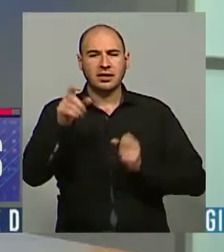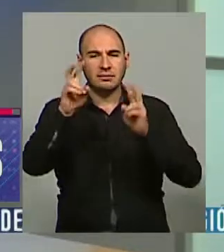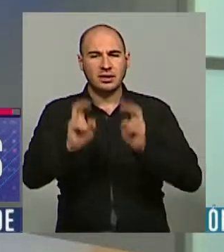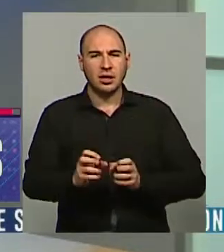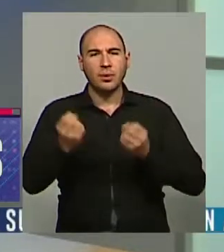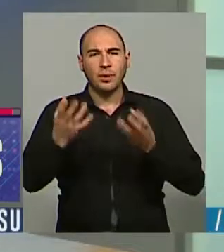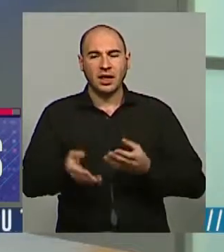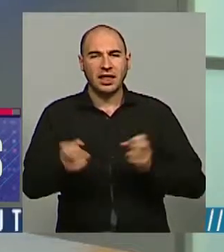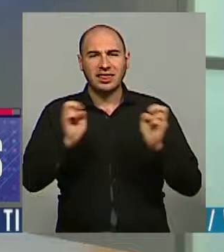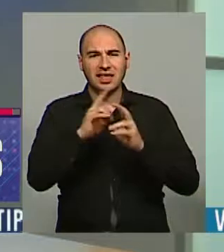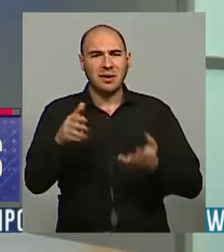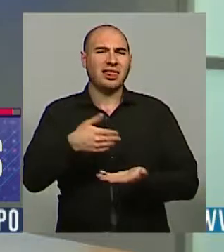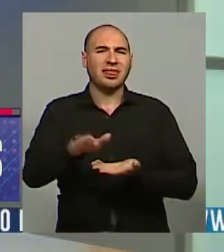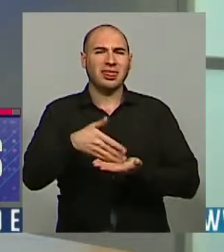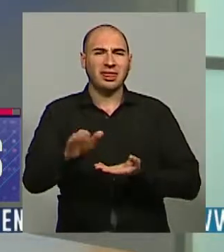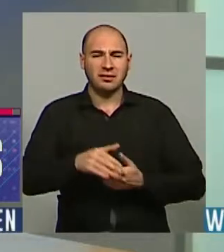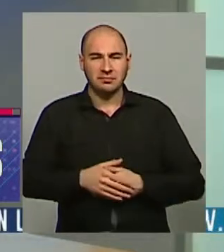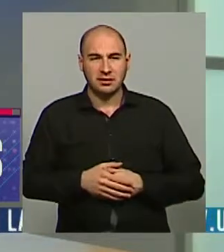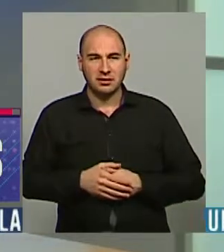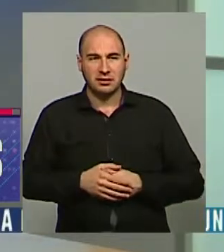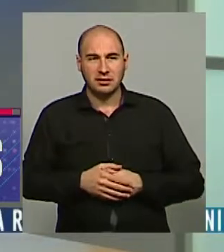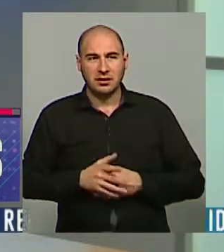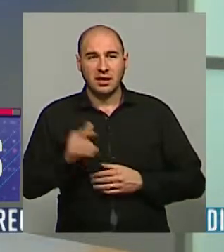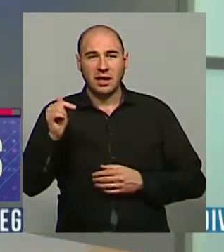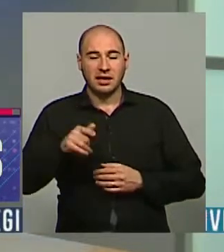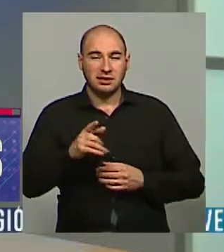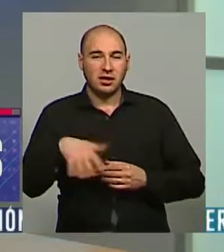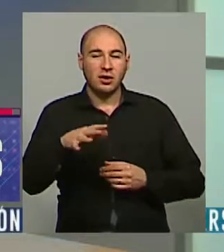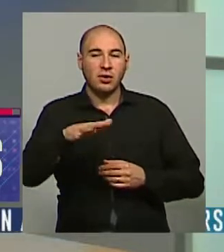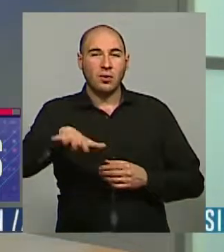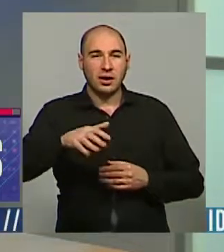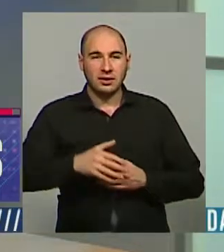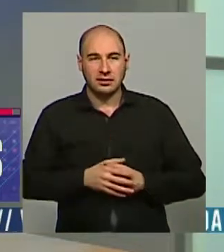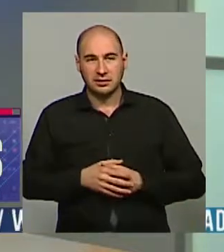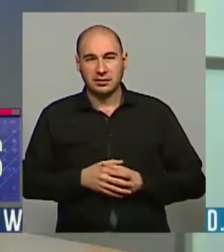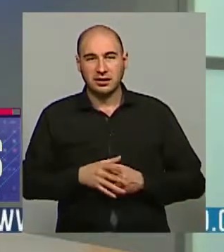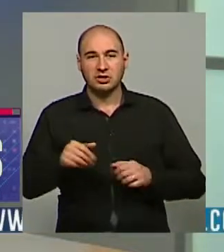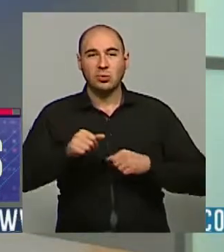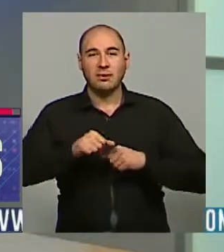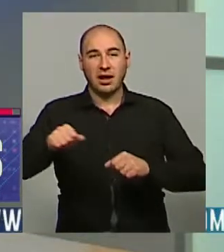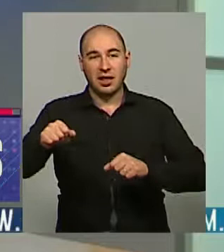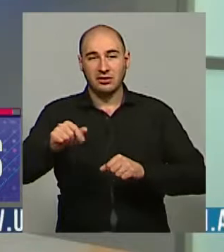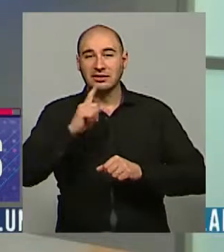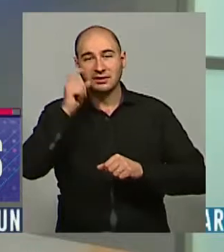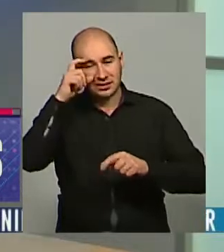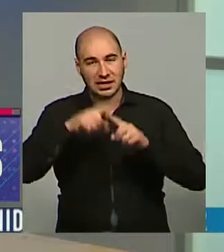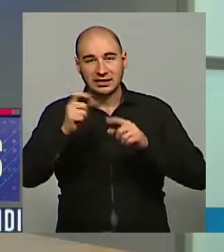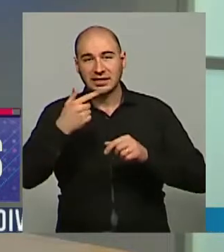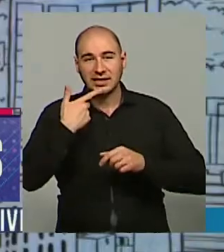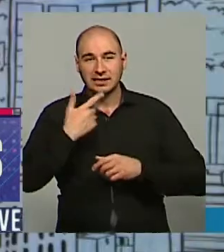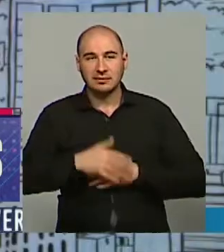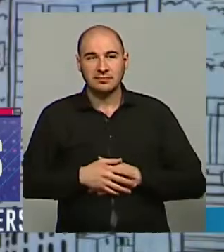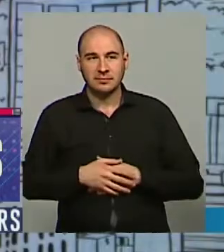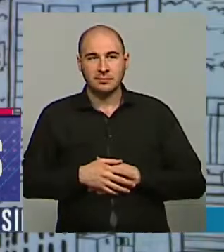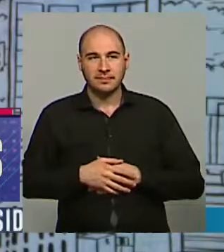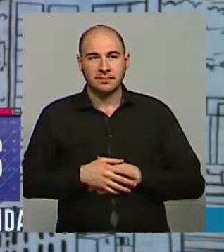investigada por motivos racistas. Hablamos de la que se perpetró en el hipermercado en Texas, en El Paso.